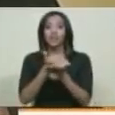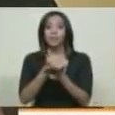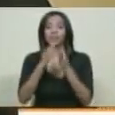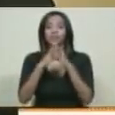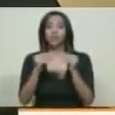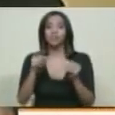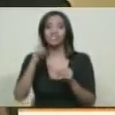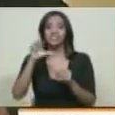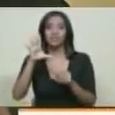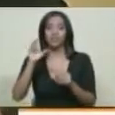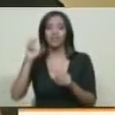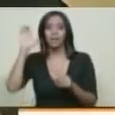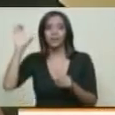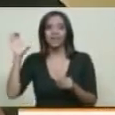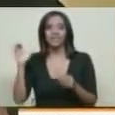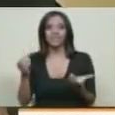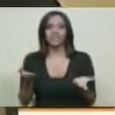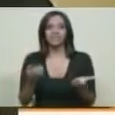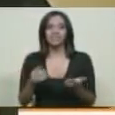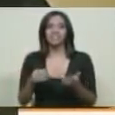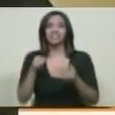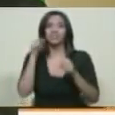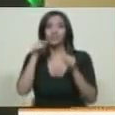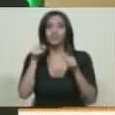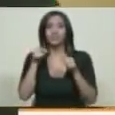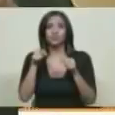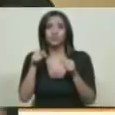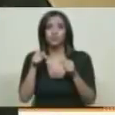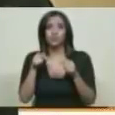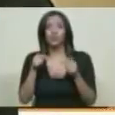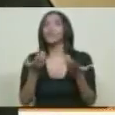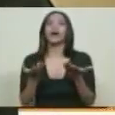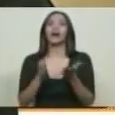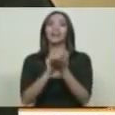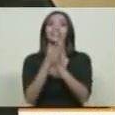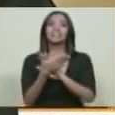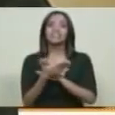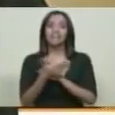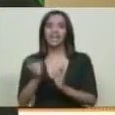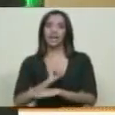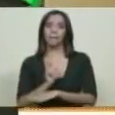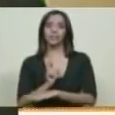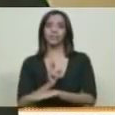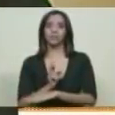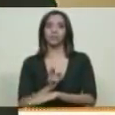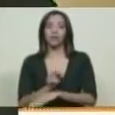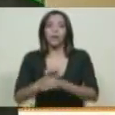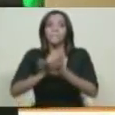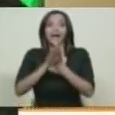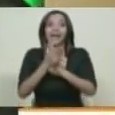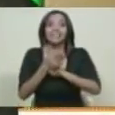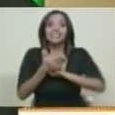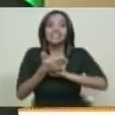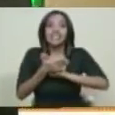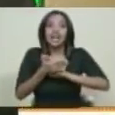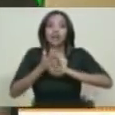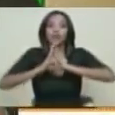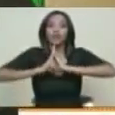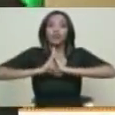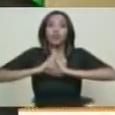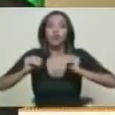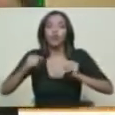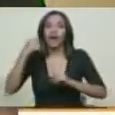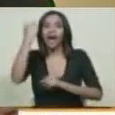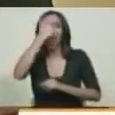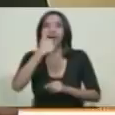vamos, si tú mandas a Farmatodo que te vacíen porque tienes que hacer una obra, no te la vacían tan rápido. O sea, vaciaron los Farmatodo y en la cara de uno, a